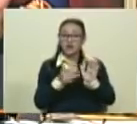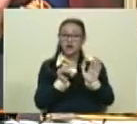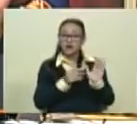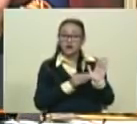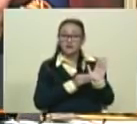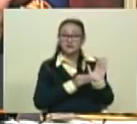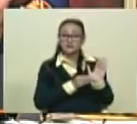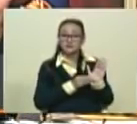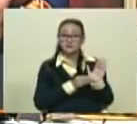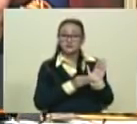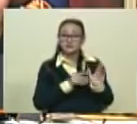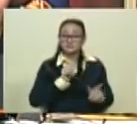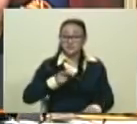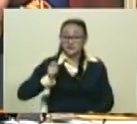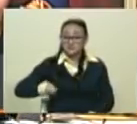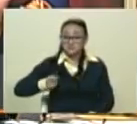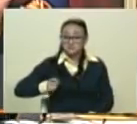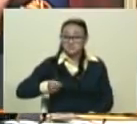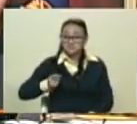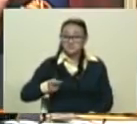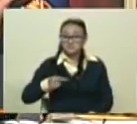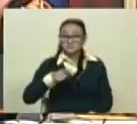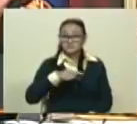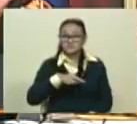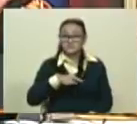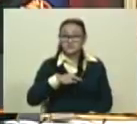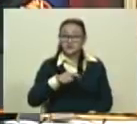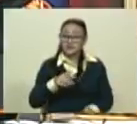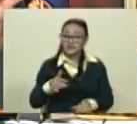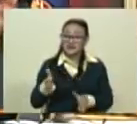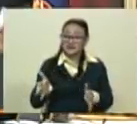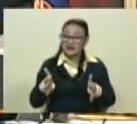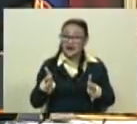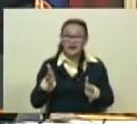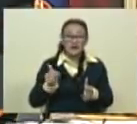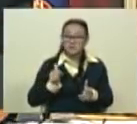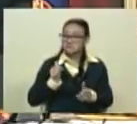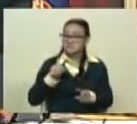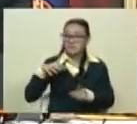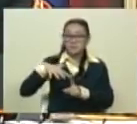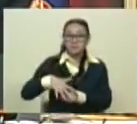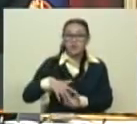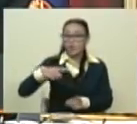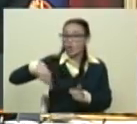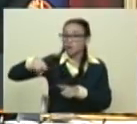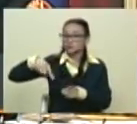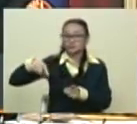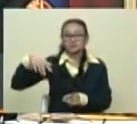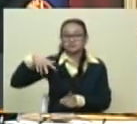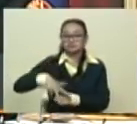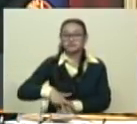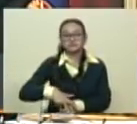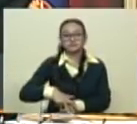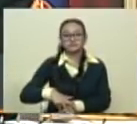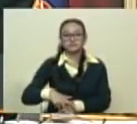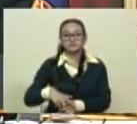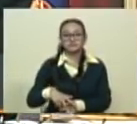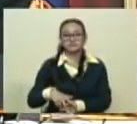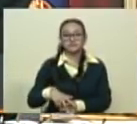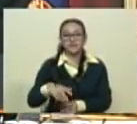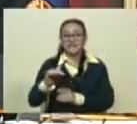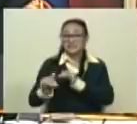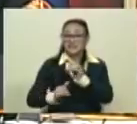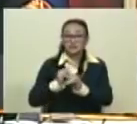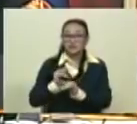la jurisprudencia nacional que prevalece sobre cualquier cosa. Para no hablar de la jurisprudencia